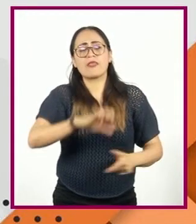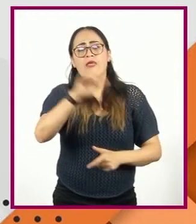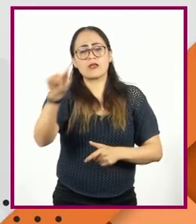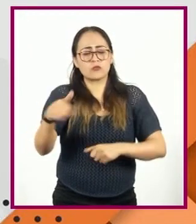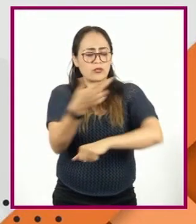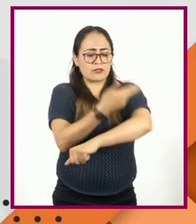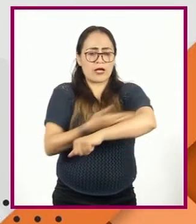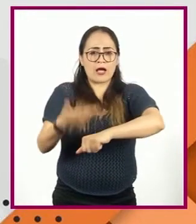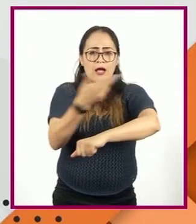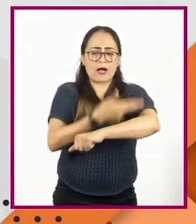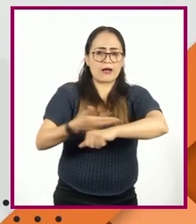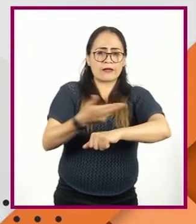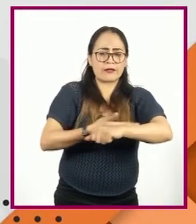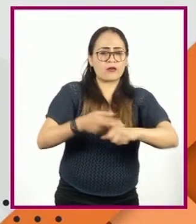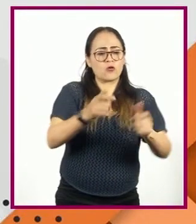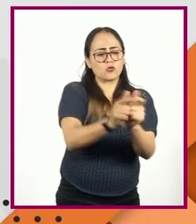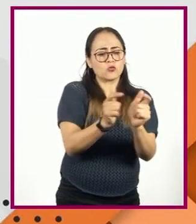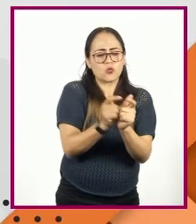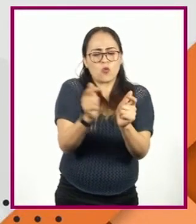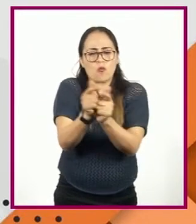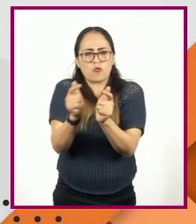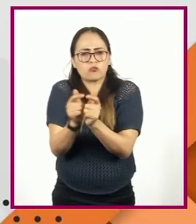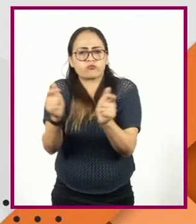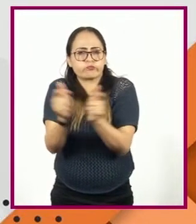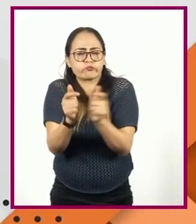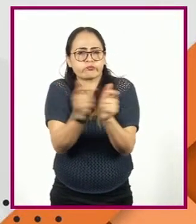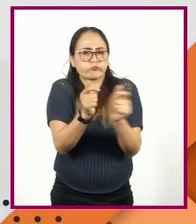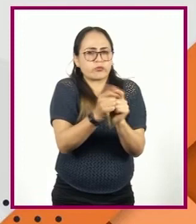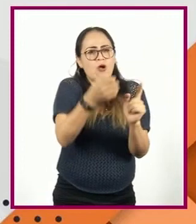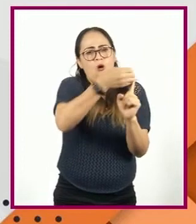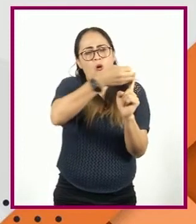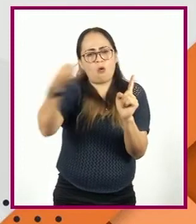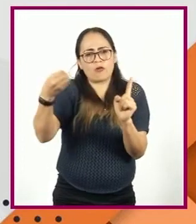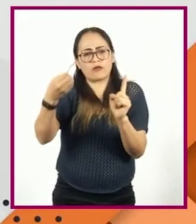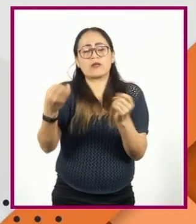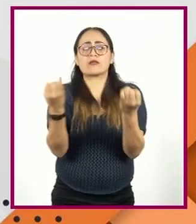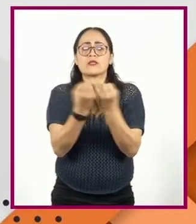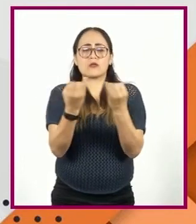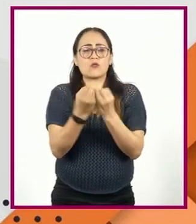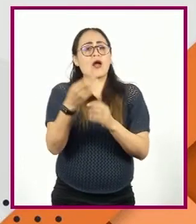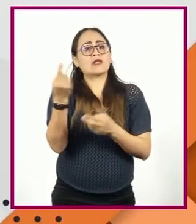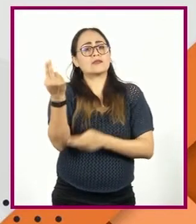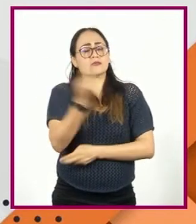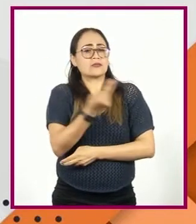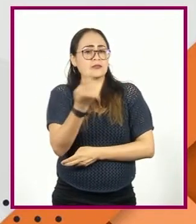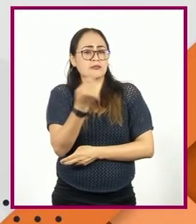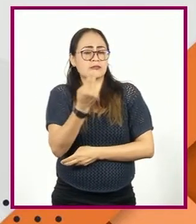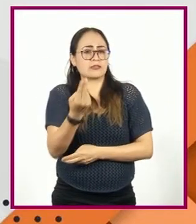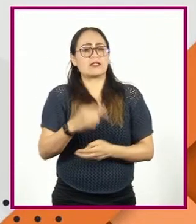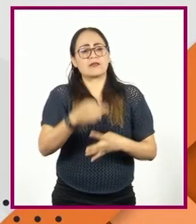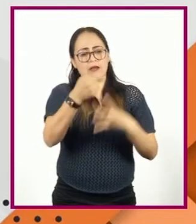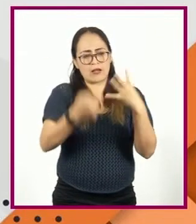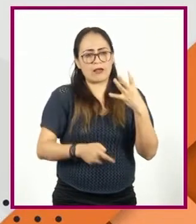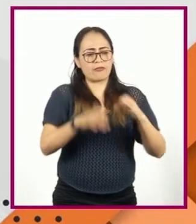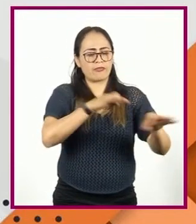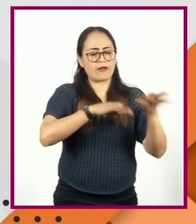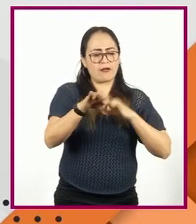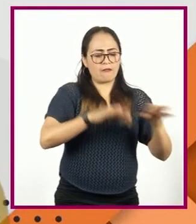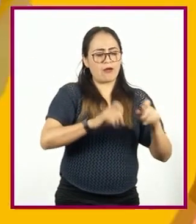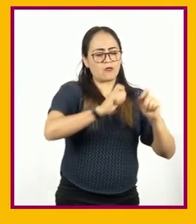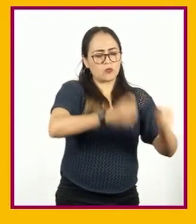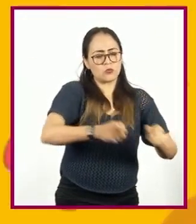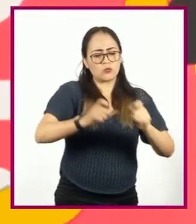organizaron en estratos o grupos y se hizo necesaria la división y especialización del trabajo.